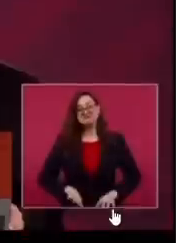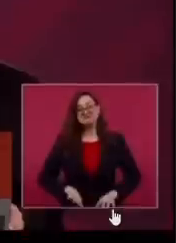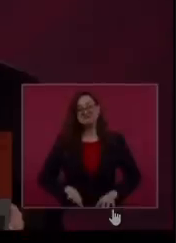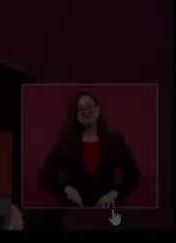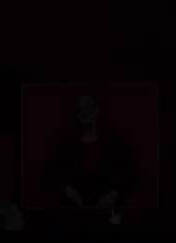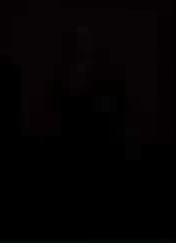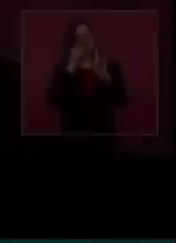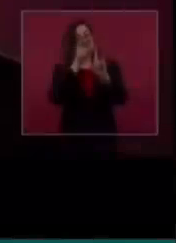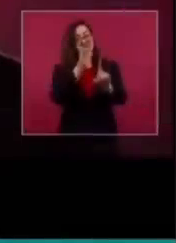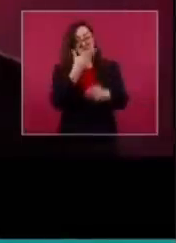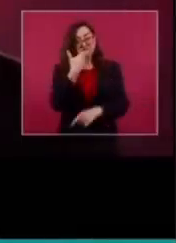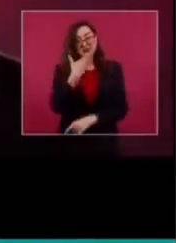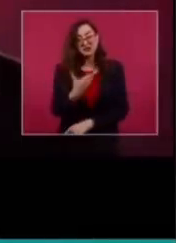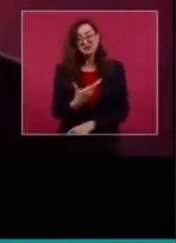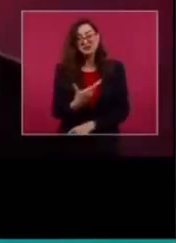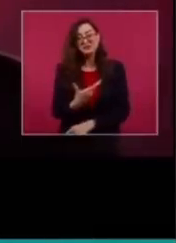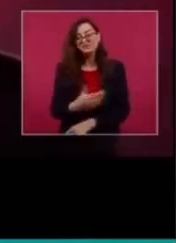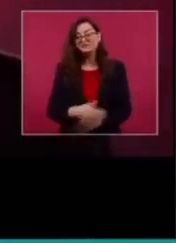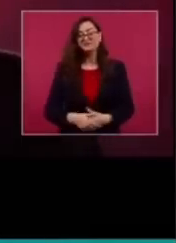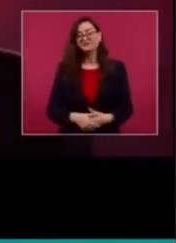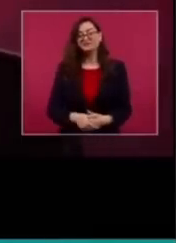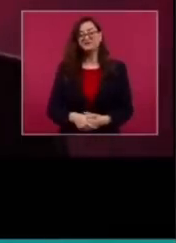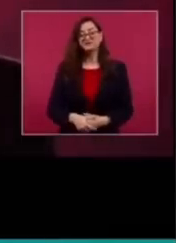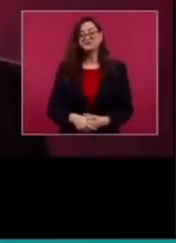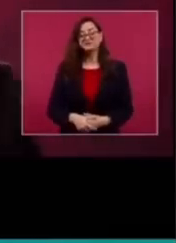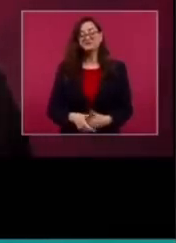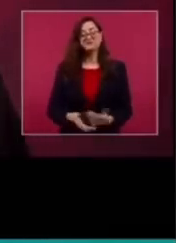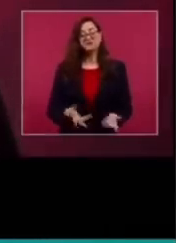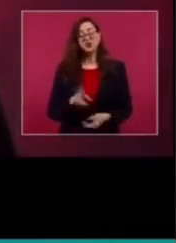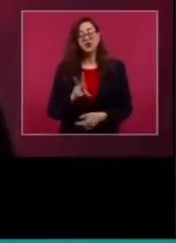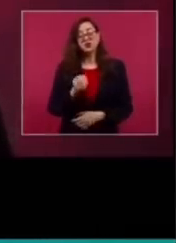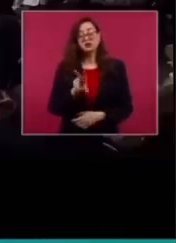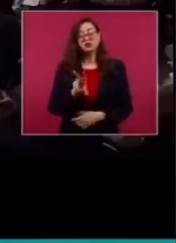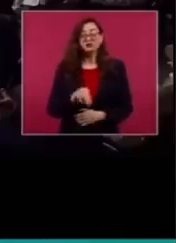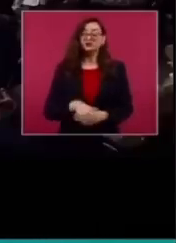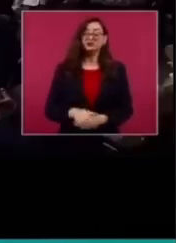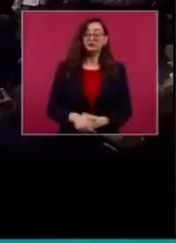y principios. Y también demuestra que no